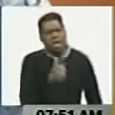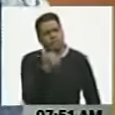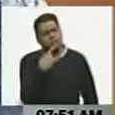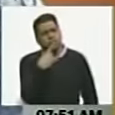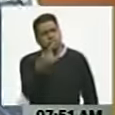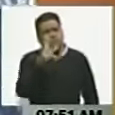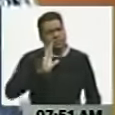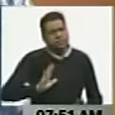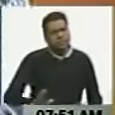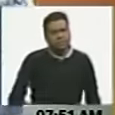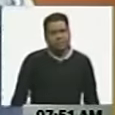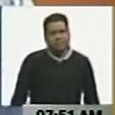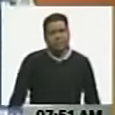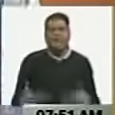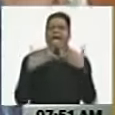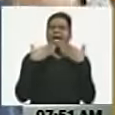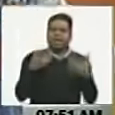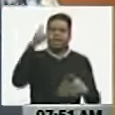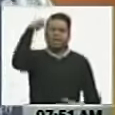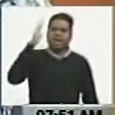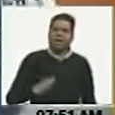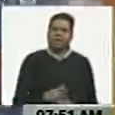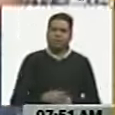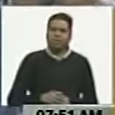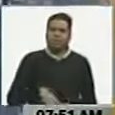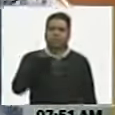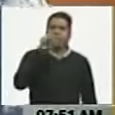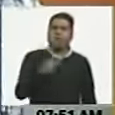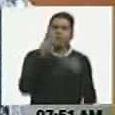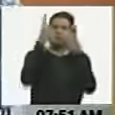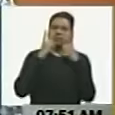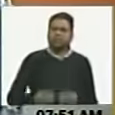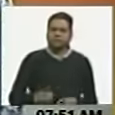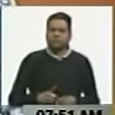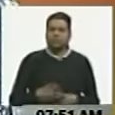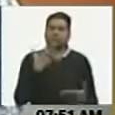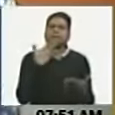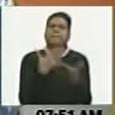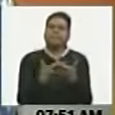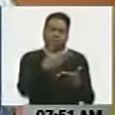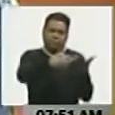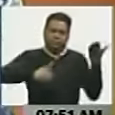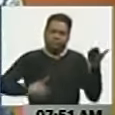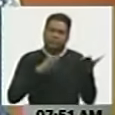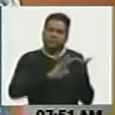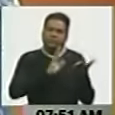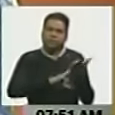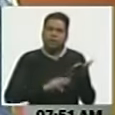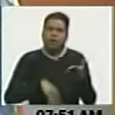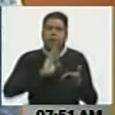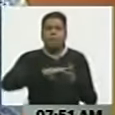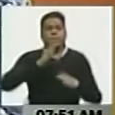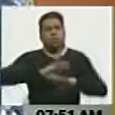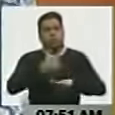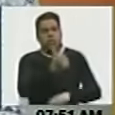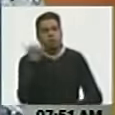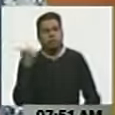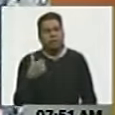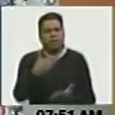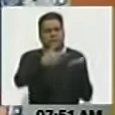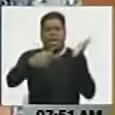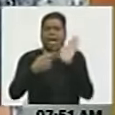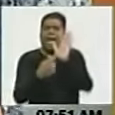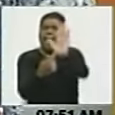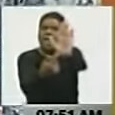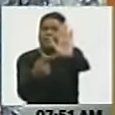dices, mira, gracias a Dios tomaron esta decisión de resguardar eso, porque lo que quieren ellos es esto.